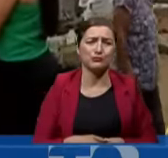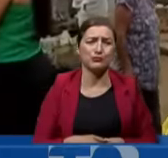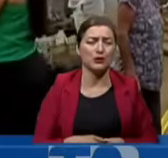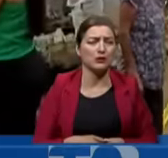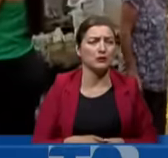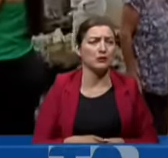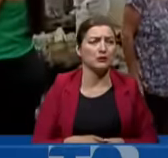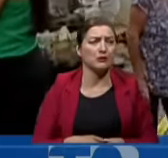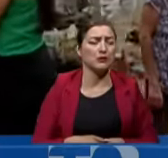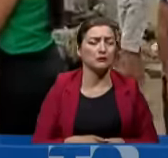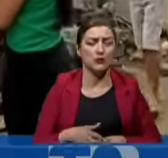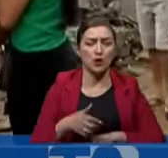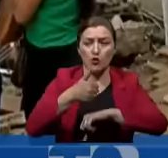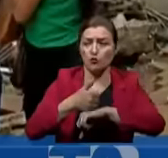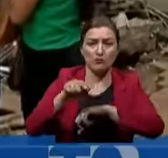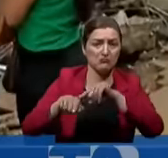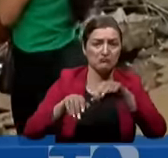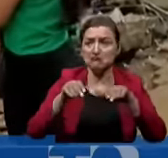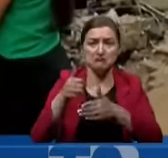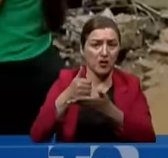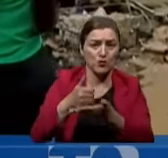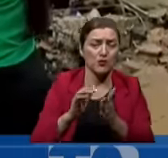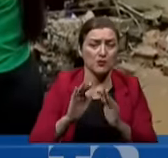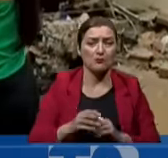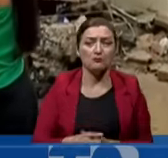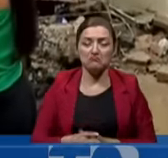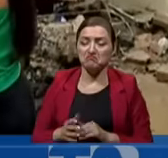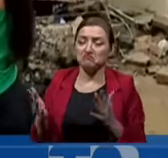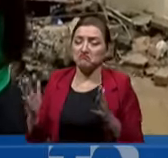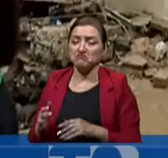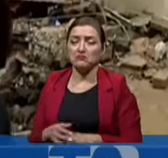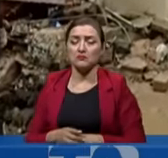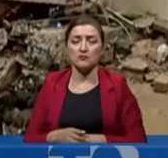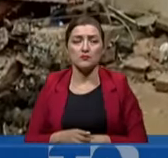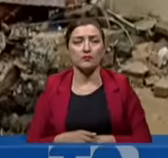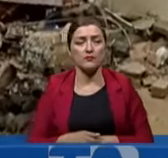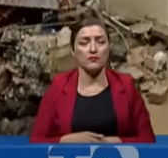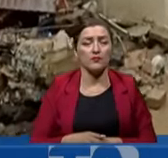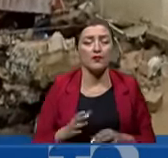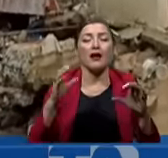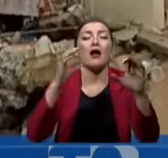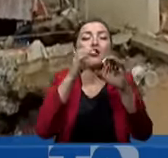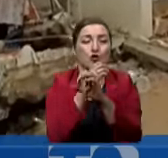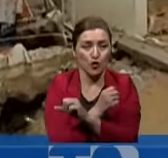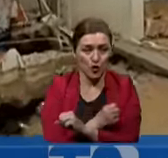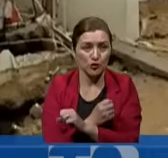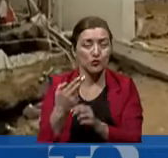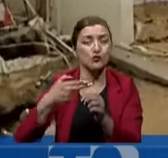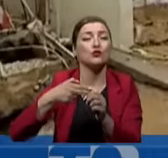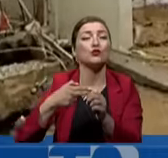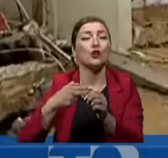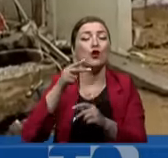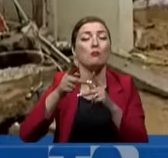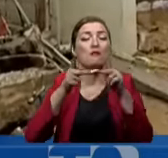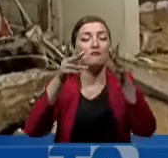han llegado hasta acá? No, simplemente lo que se nos vino es de solo el por la noche se hizo presente el señor